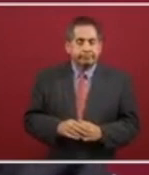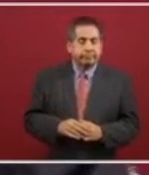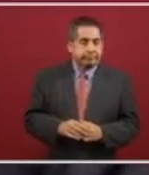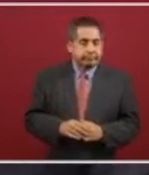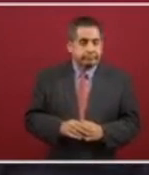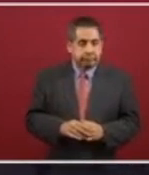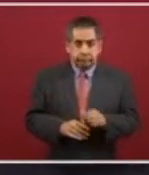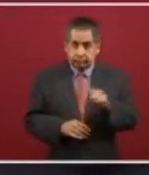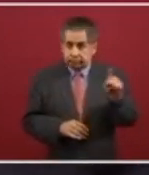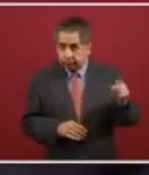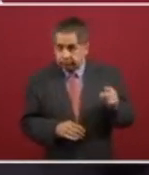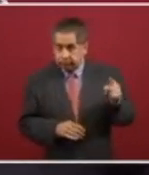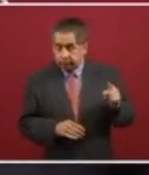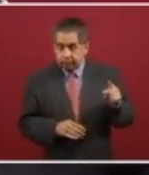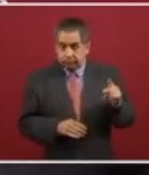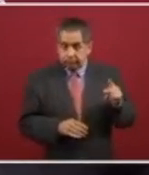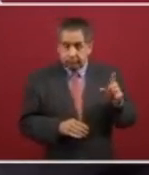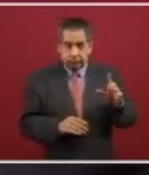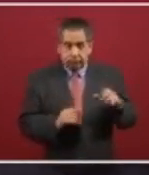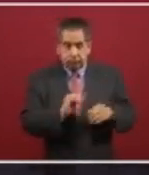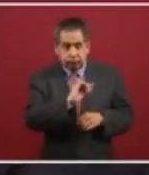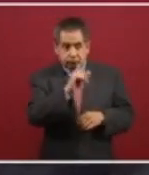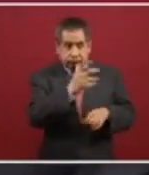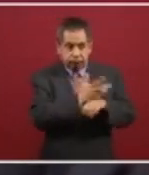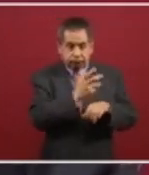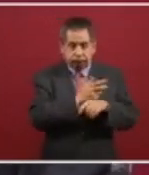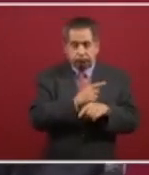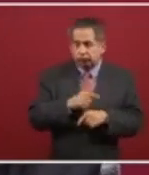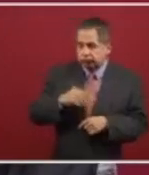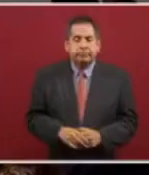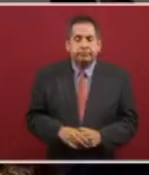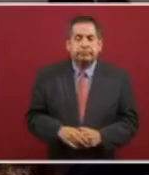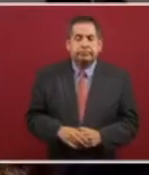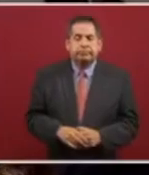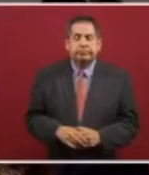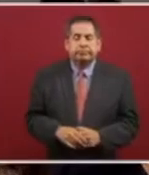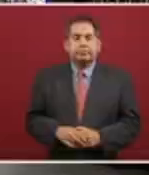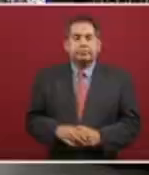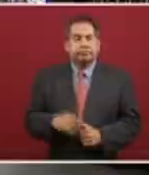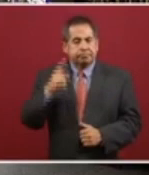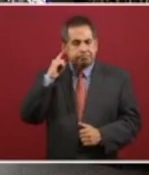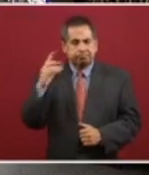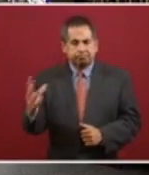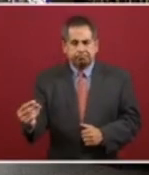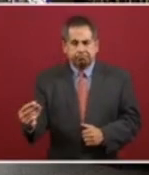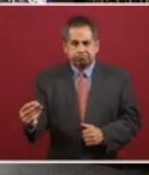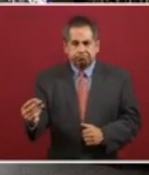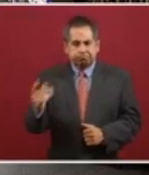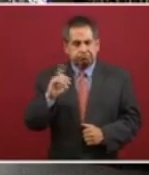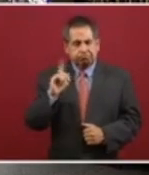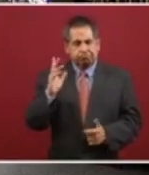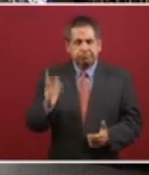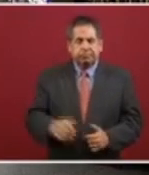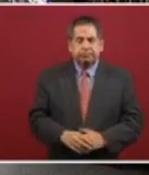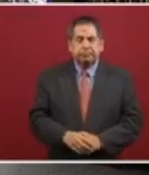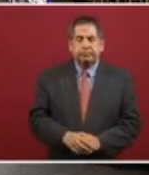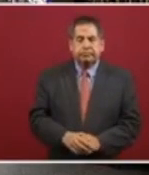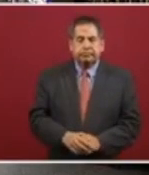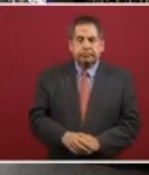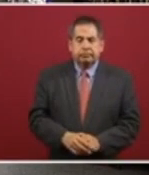les importa a los funcionarios de Estados Unidos el. ¿Posible conversación telefónica con el presidente Donald